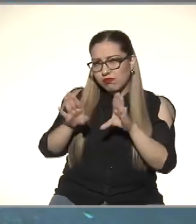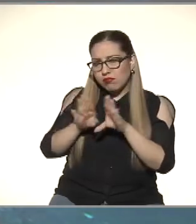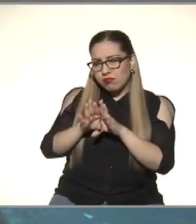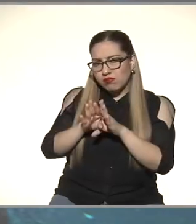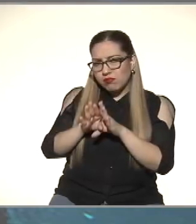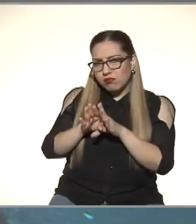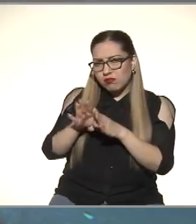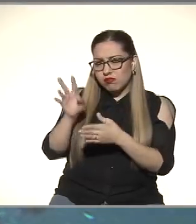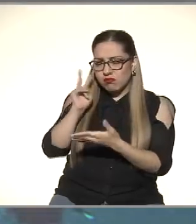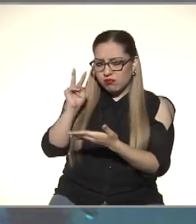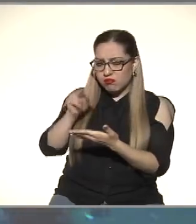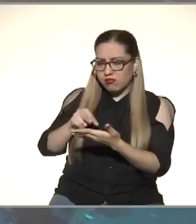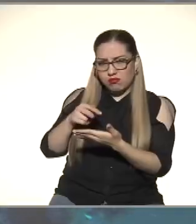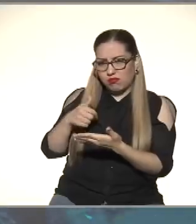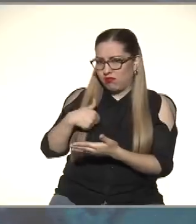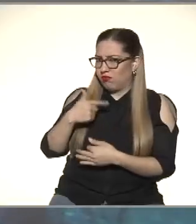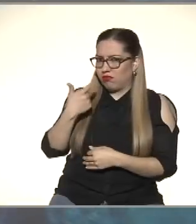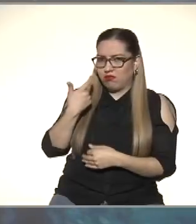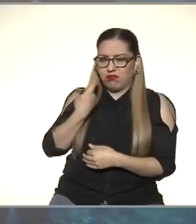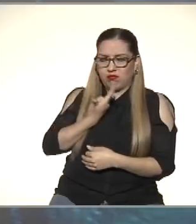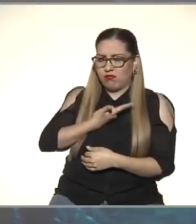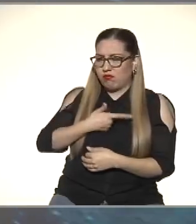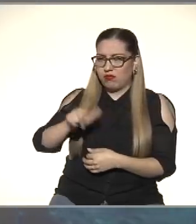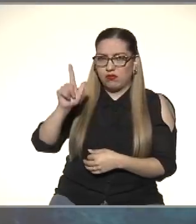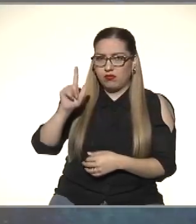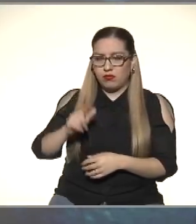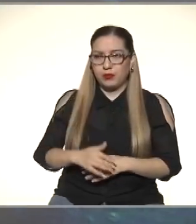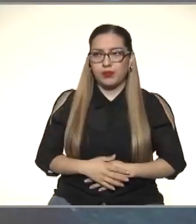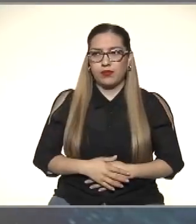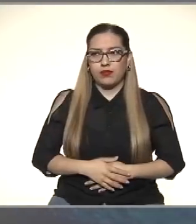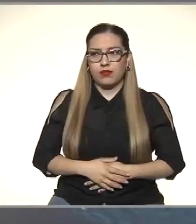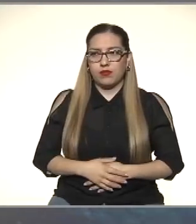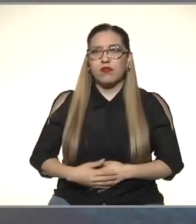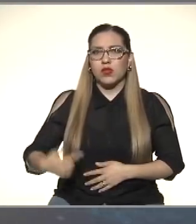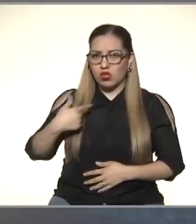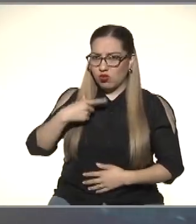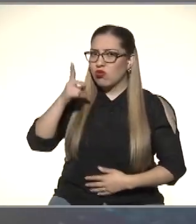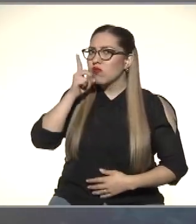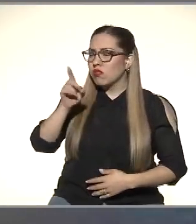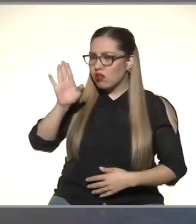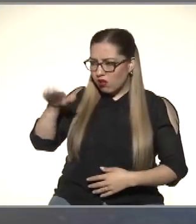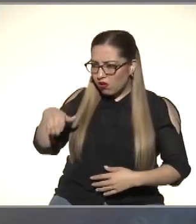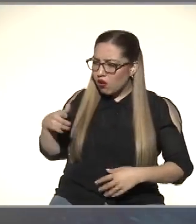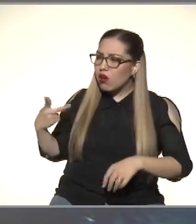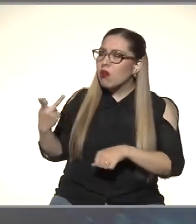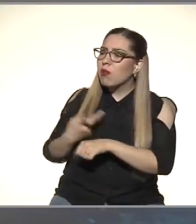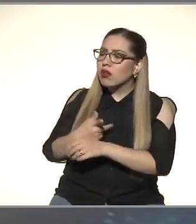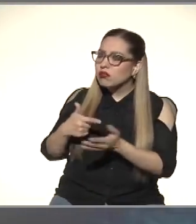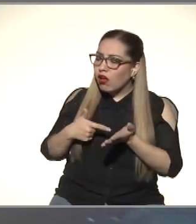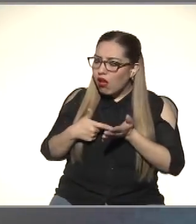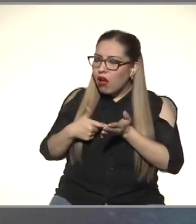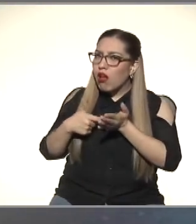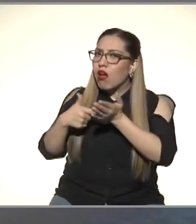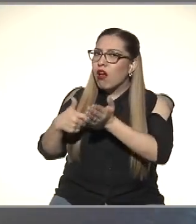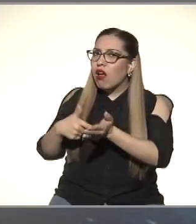pues no me parecieron. Yo a él se lo hice saber, pero ya después de 3 meses,